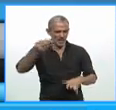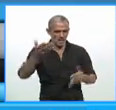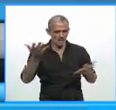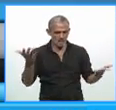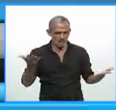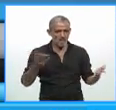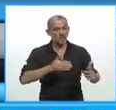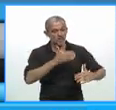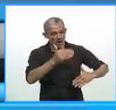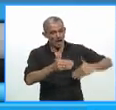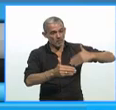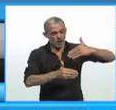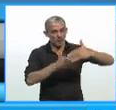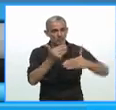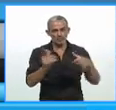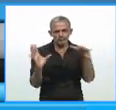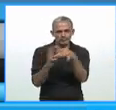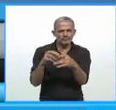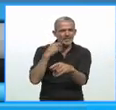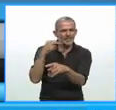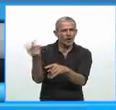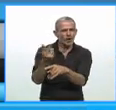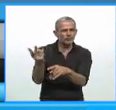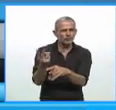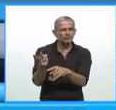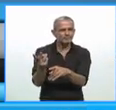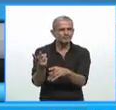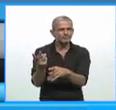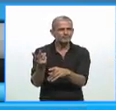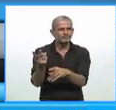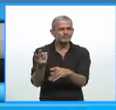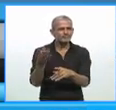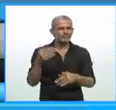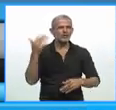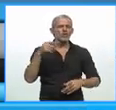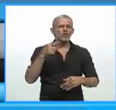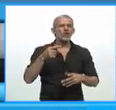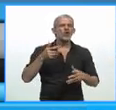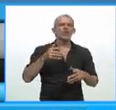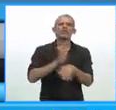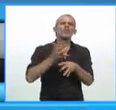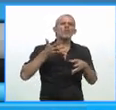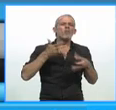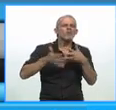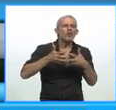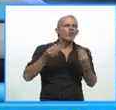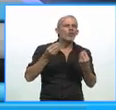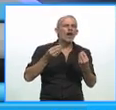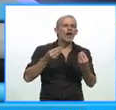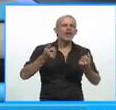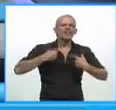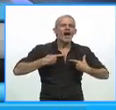se fue dando las cosas, estaba involucrado con los chicos. Y como dijeron ahí, mi principal motor es poder estar cerca de ellos, ¿no?